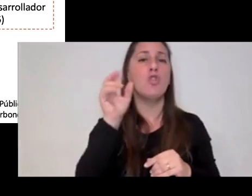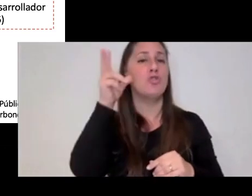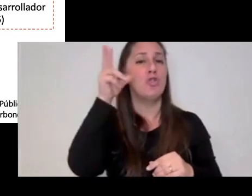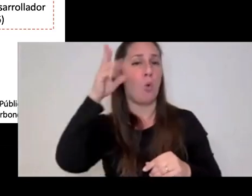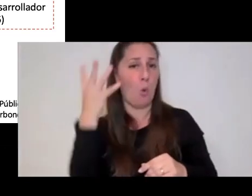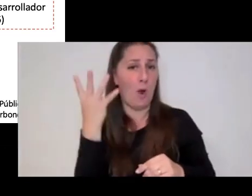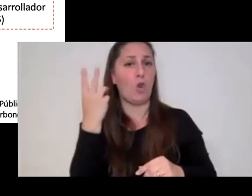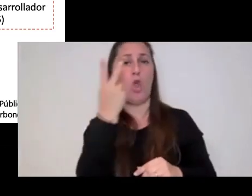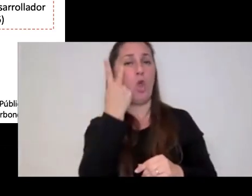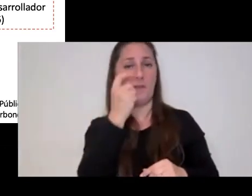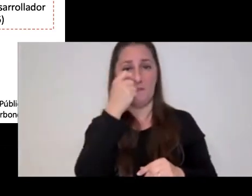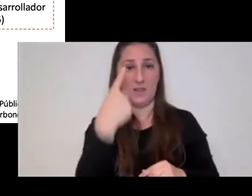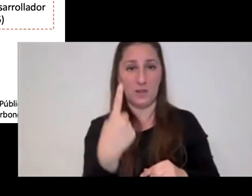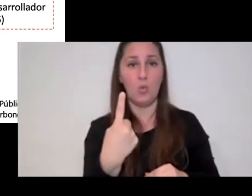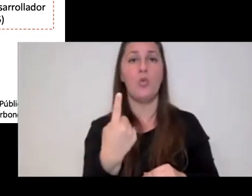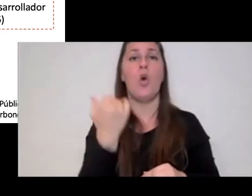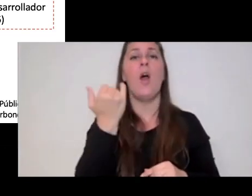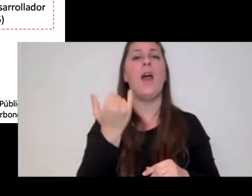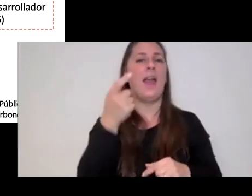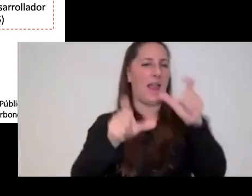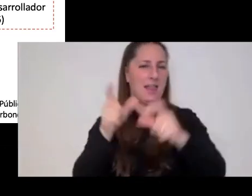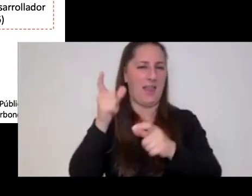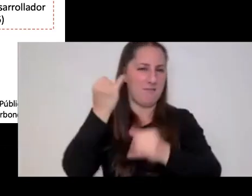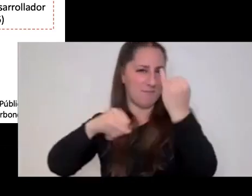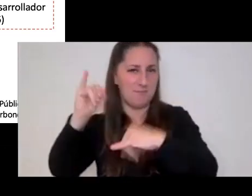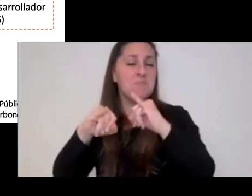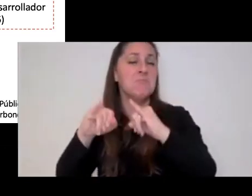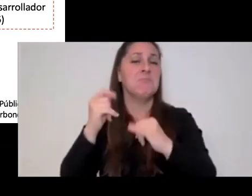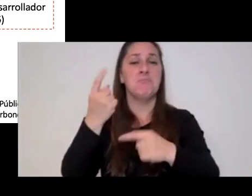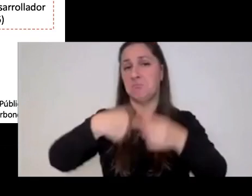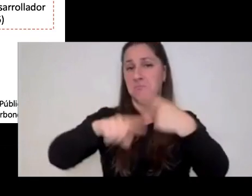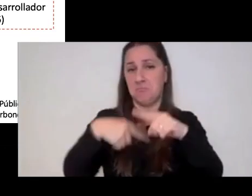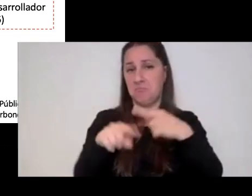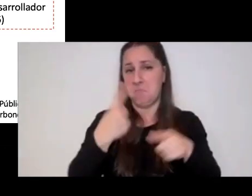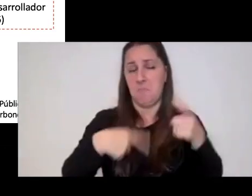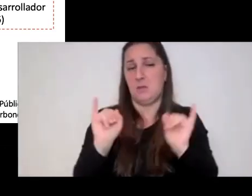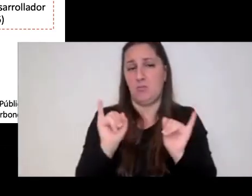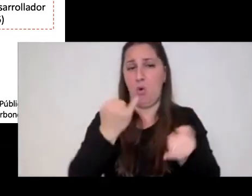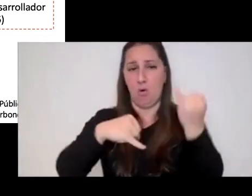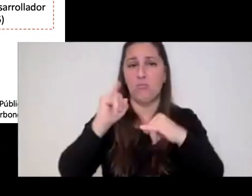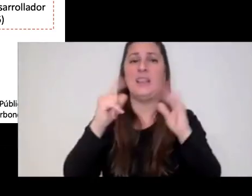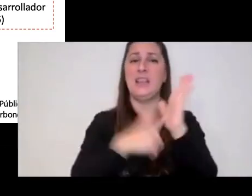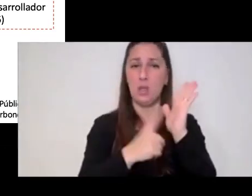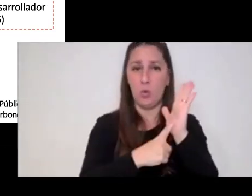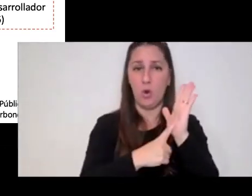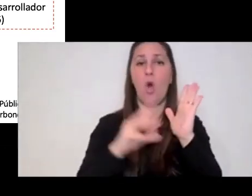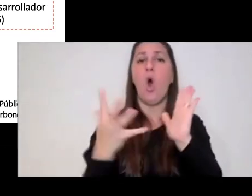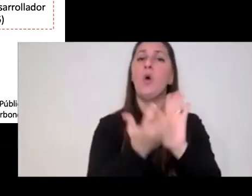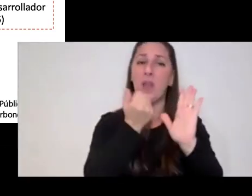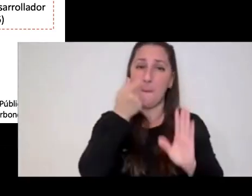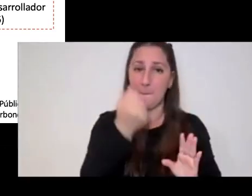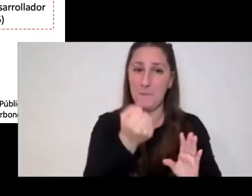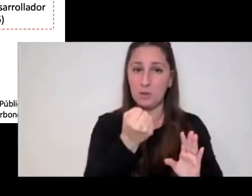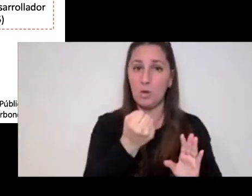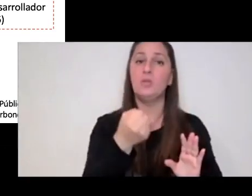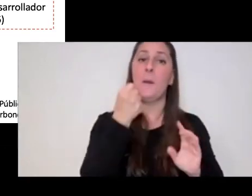puede hablar con un agente de bolsa, realizar su operación de títulos, obtener pesos y esos pesos los puede